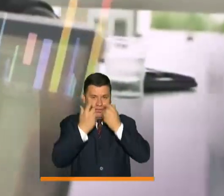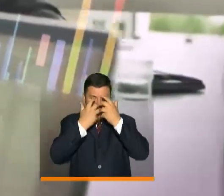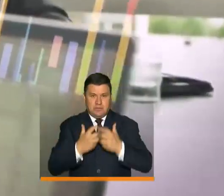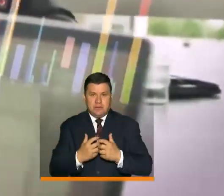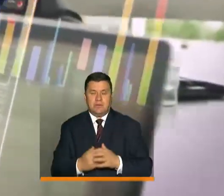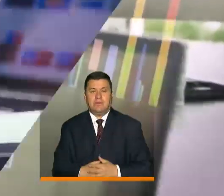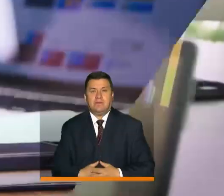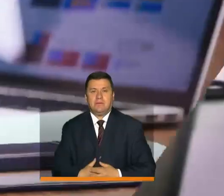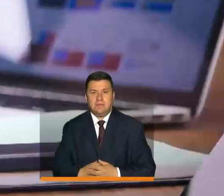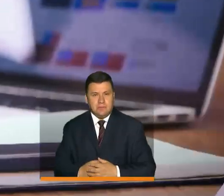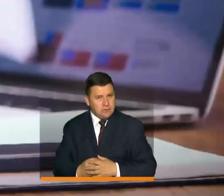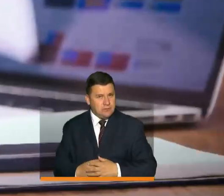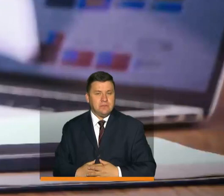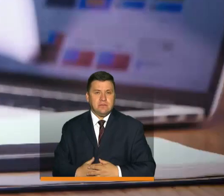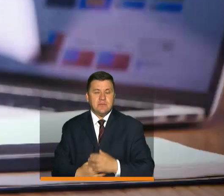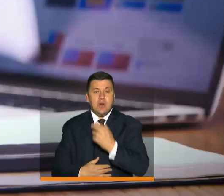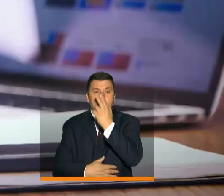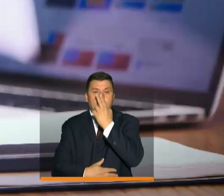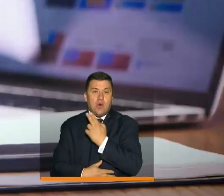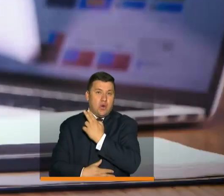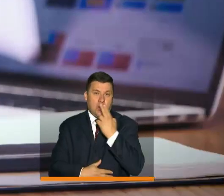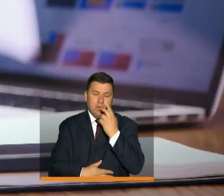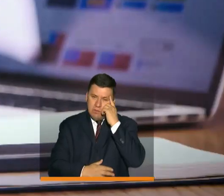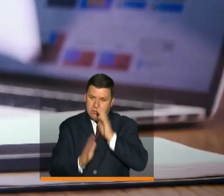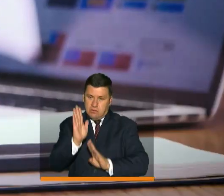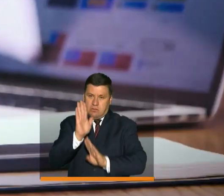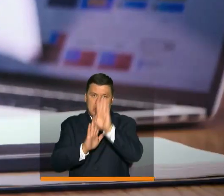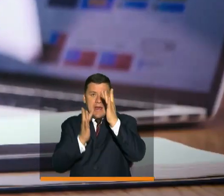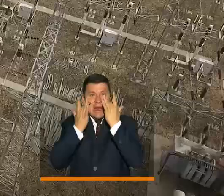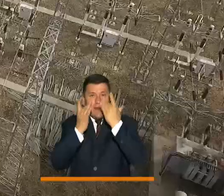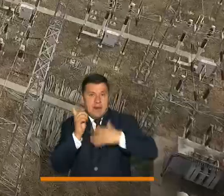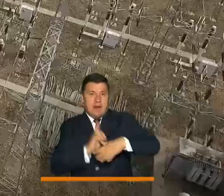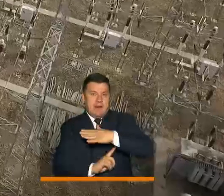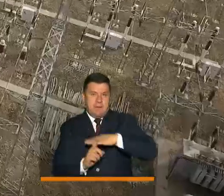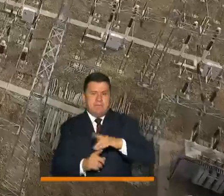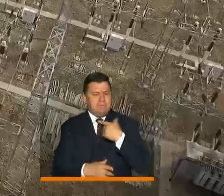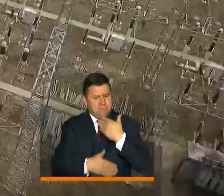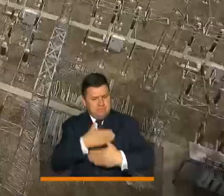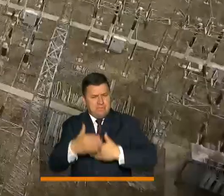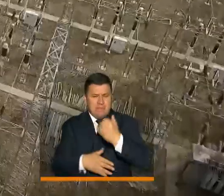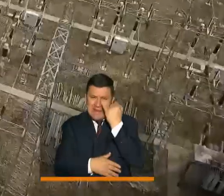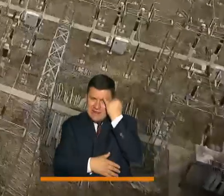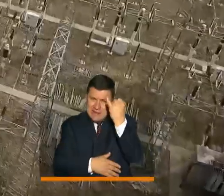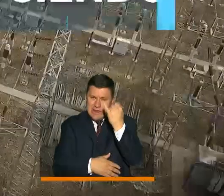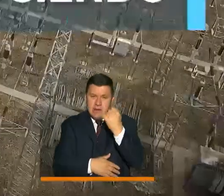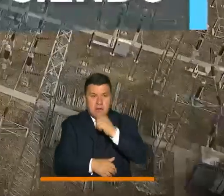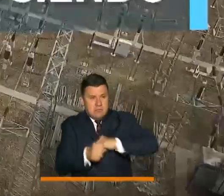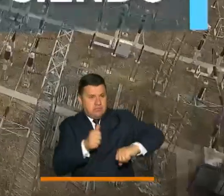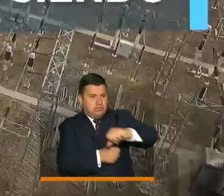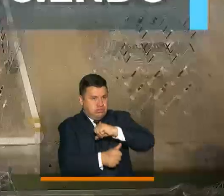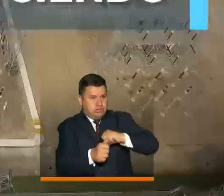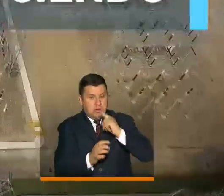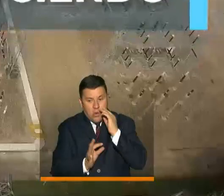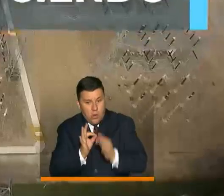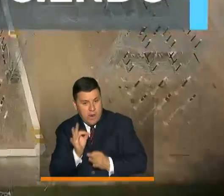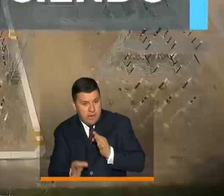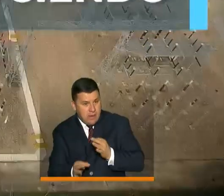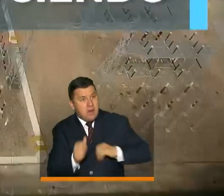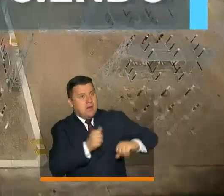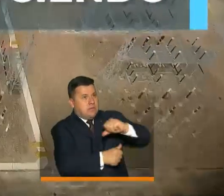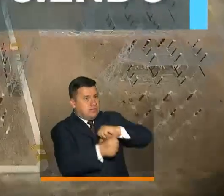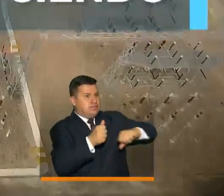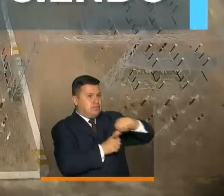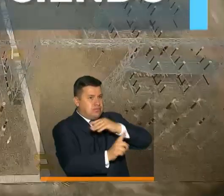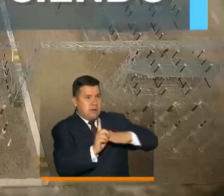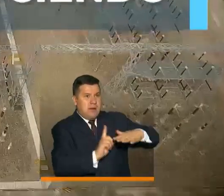Industrial. Compromiso con el crecimiento limpio. Para avanzar en la idea de producir conservando y conservar